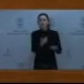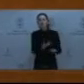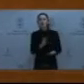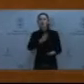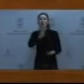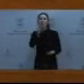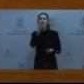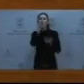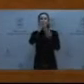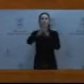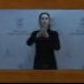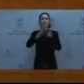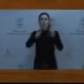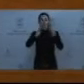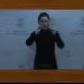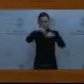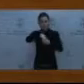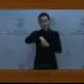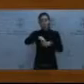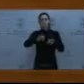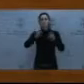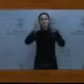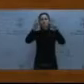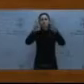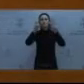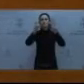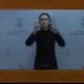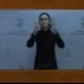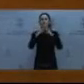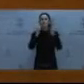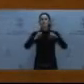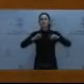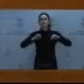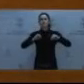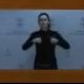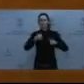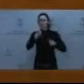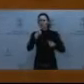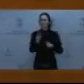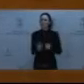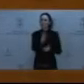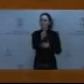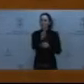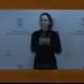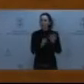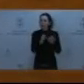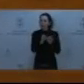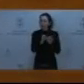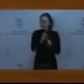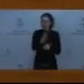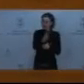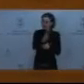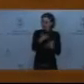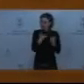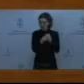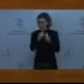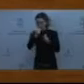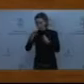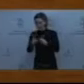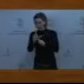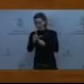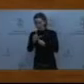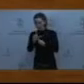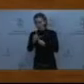la enseñanza concertada, que es la equiparación salarial de los licenciados del primer ciclo de educación secundaria con los licenciados del segundo ciclo